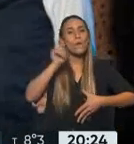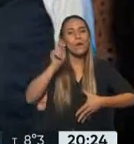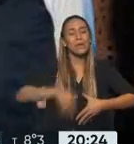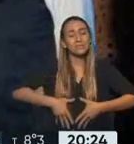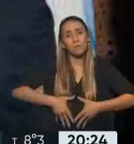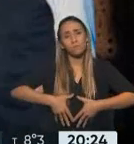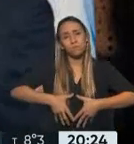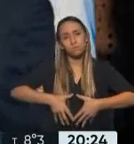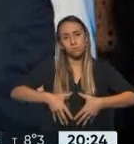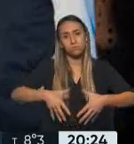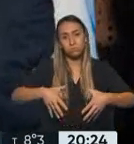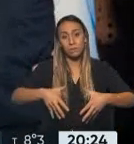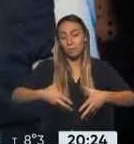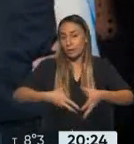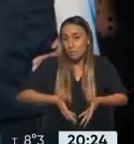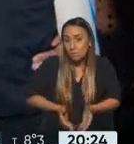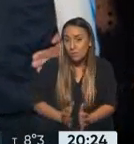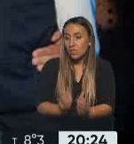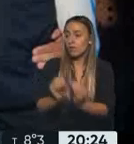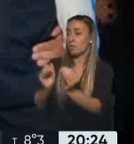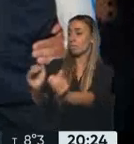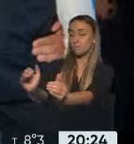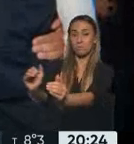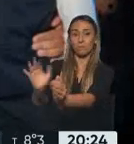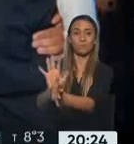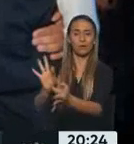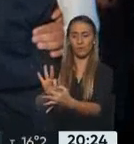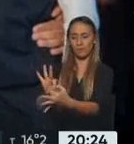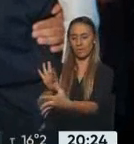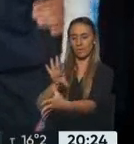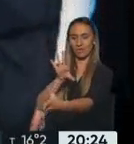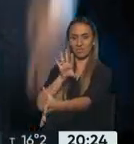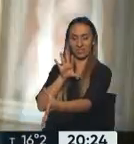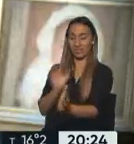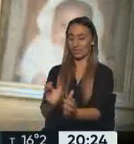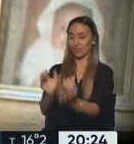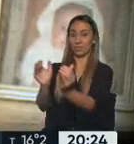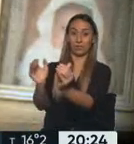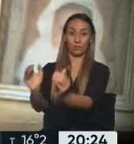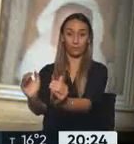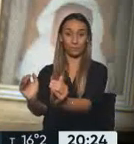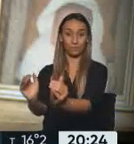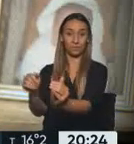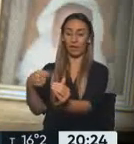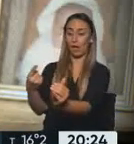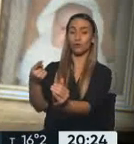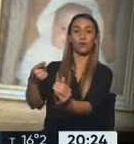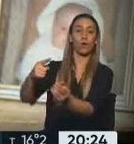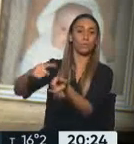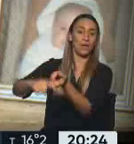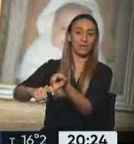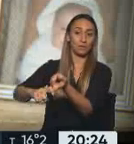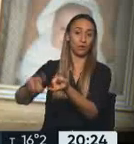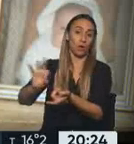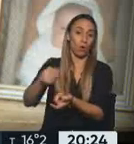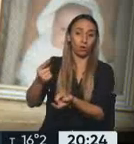después desprenderse de esa criatura y entregársela a otro matrimonio